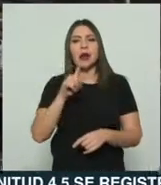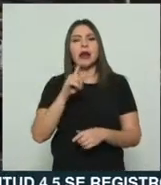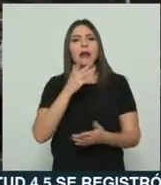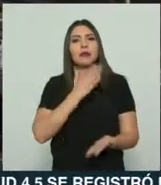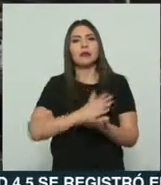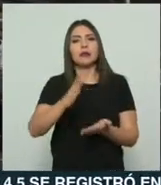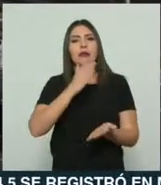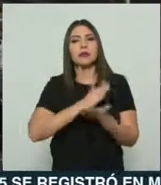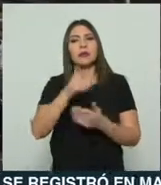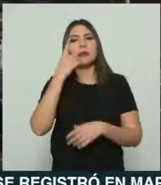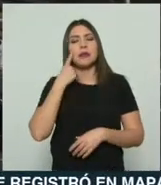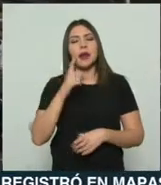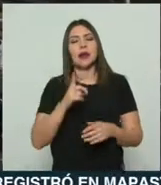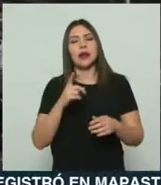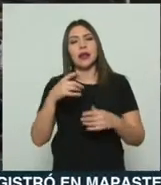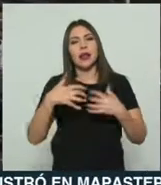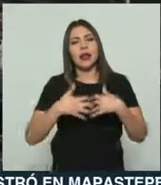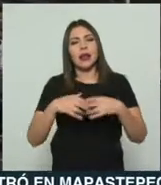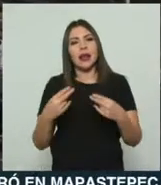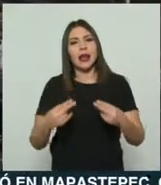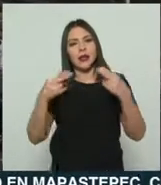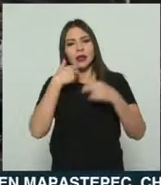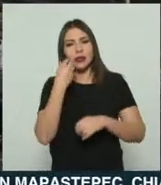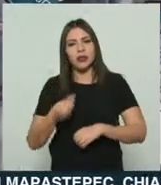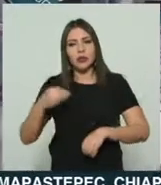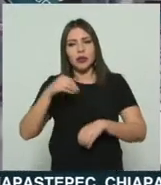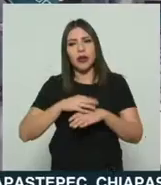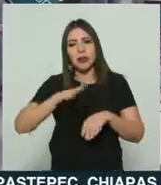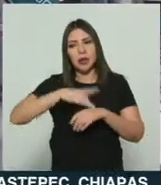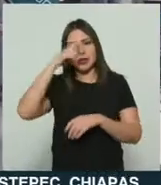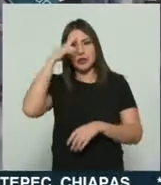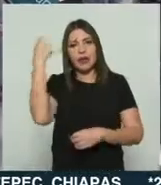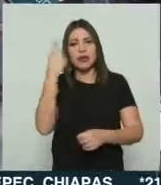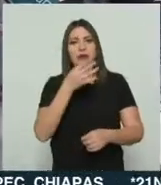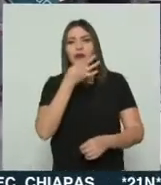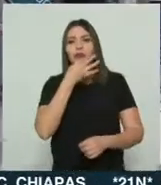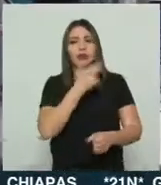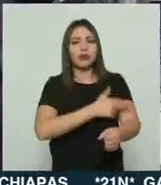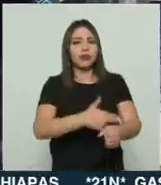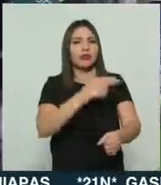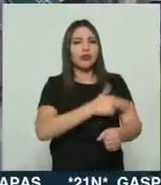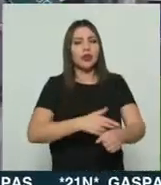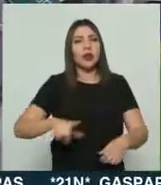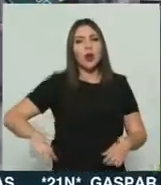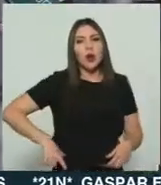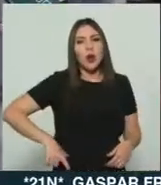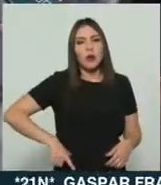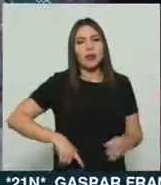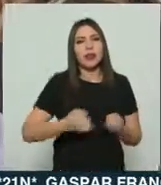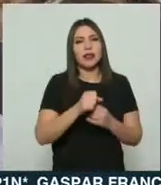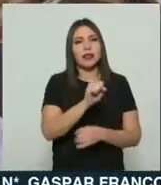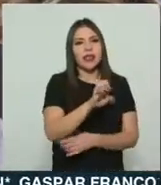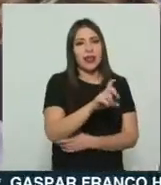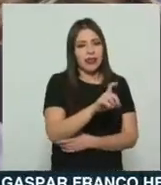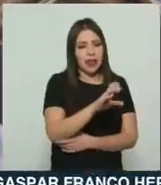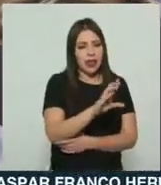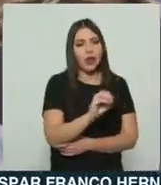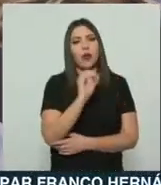de Iztapalapa, ya que es más fácil el trámite con las dependencias del gobierno como SEDECO o Fondeso, y cobran